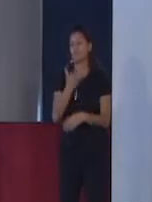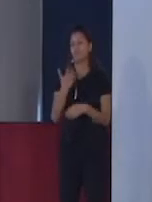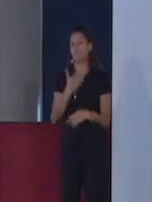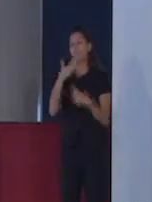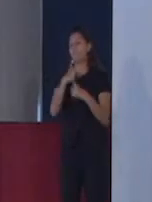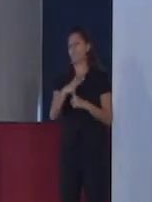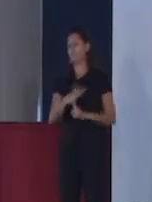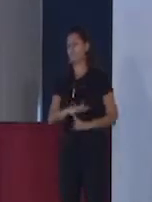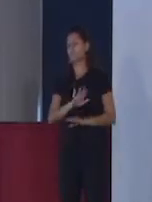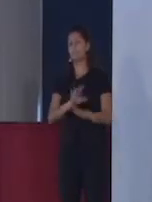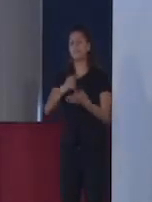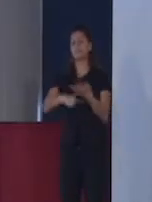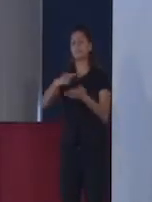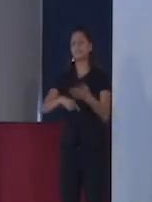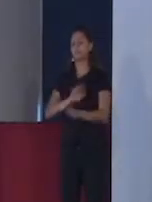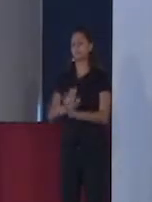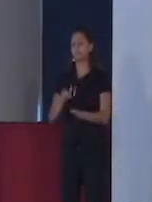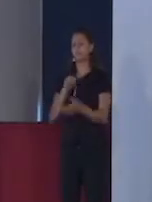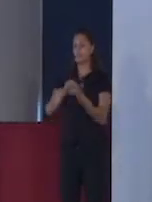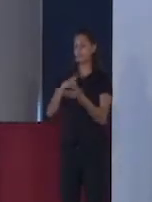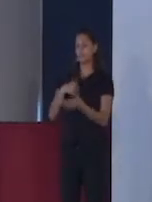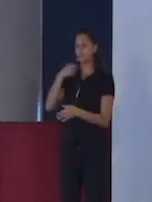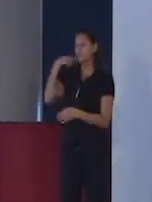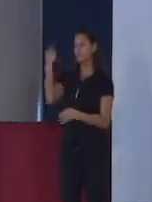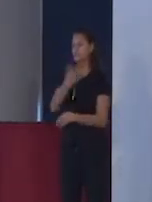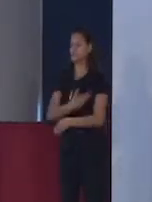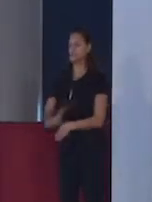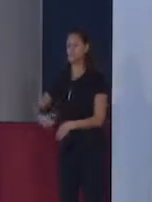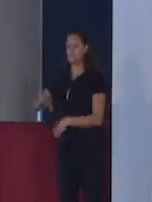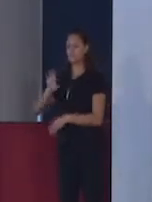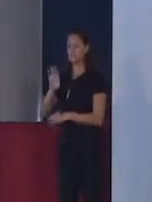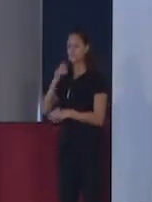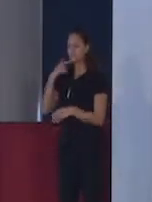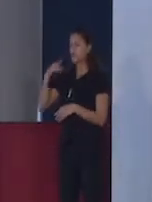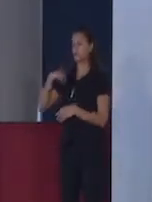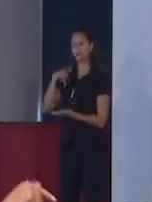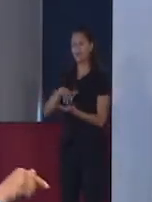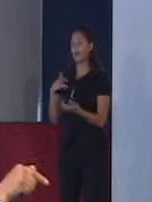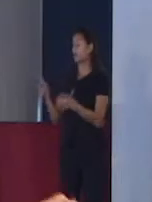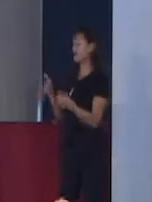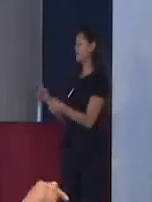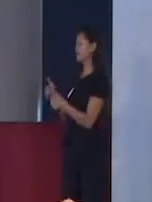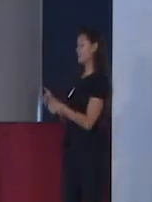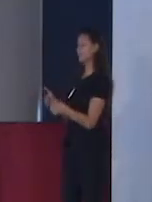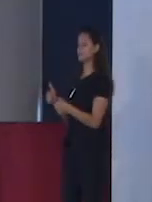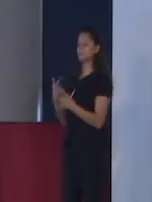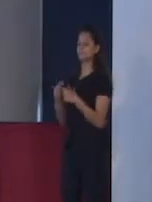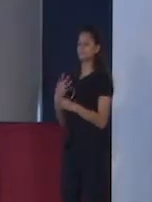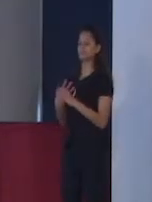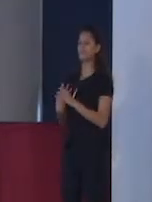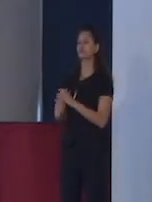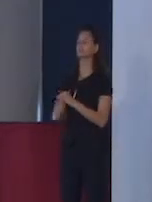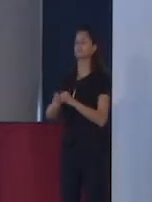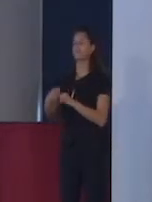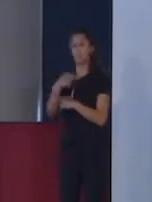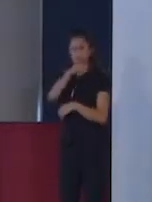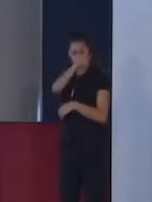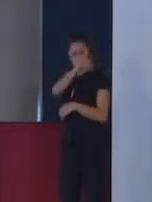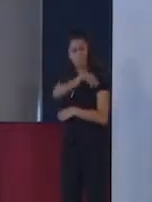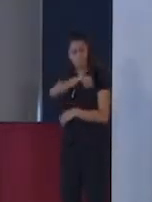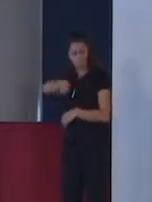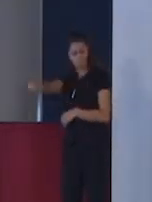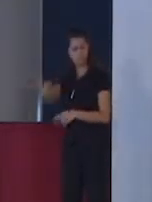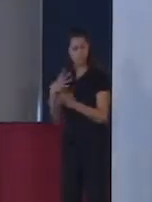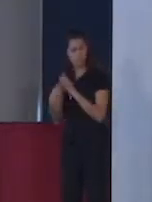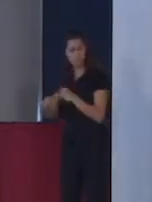como le mandé yo al presidente de la República. Todos llegan y le dicen que está bien acá, pero vaya allá y salga allá donde nosotros, para que dé cuenta